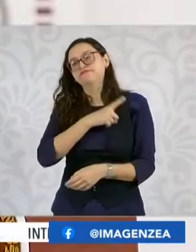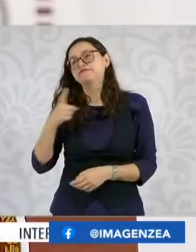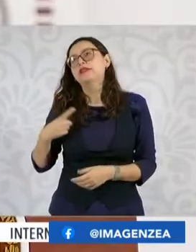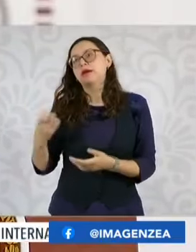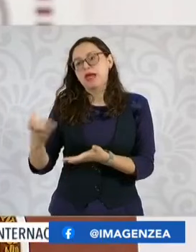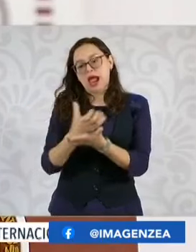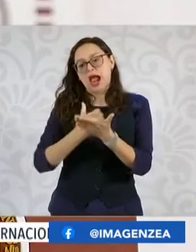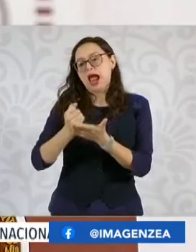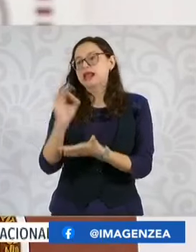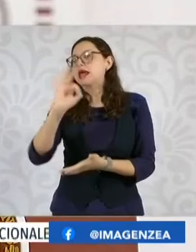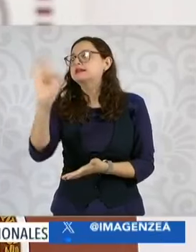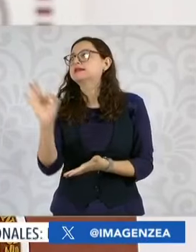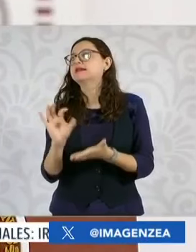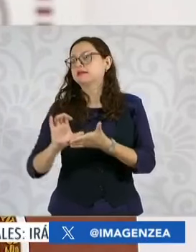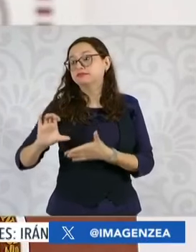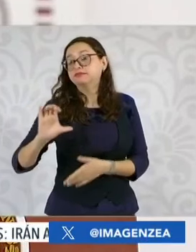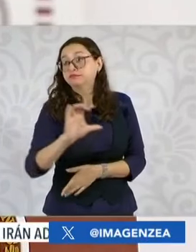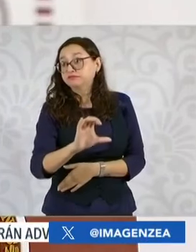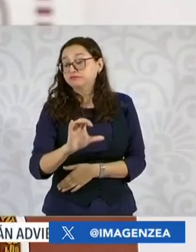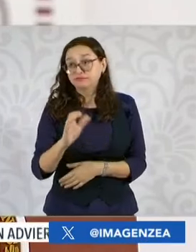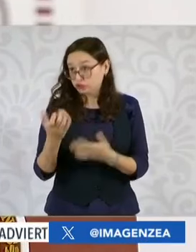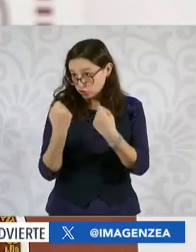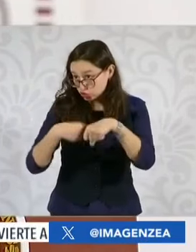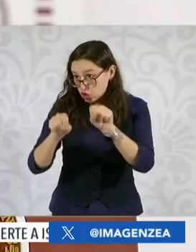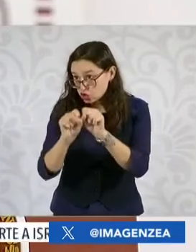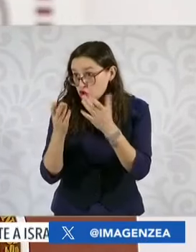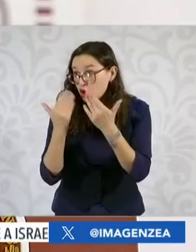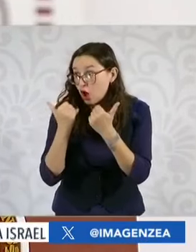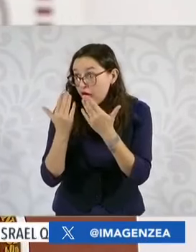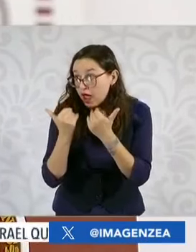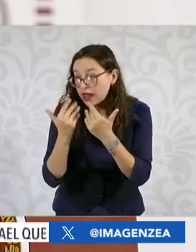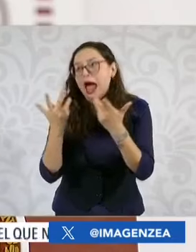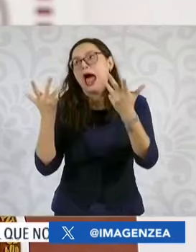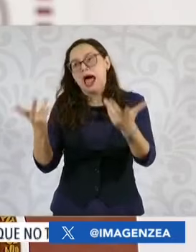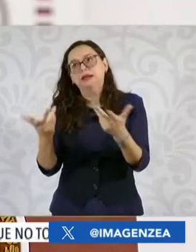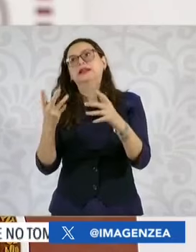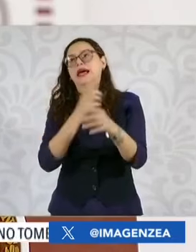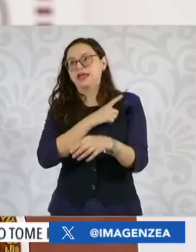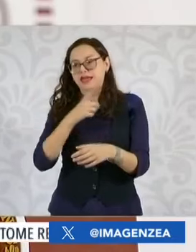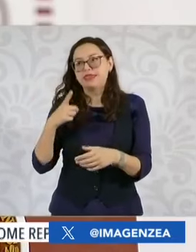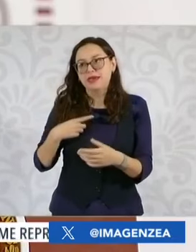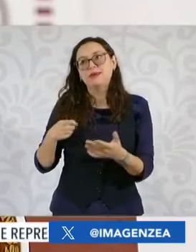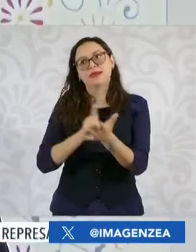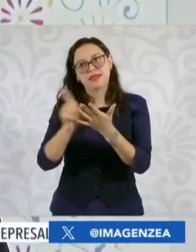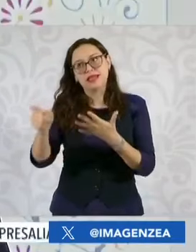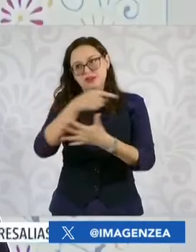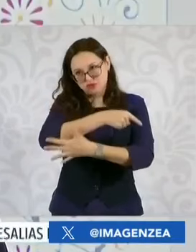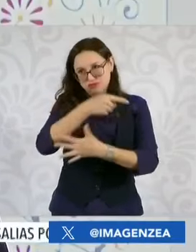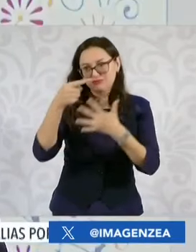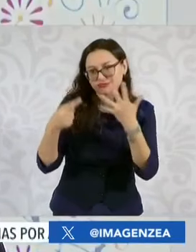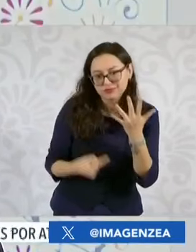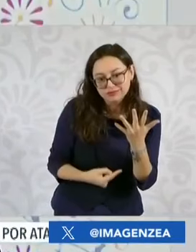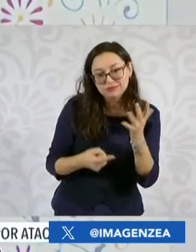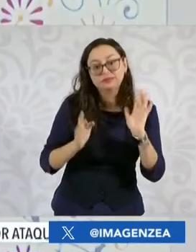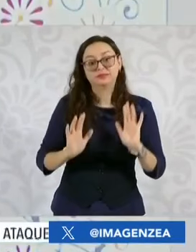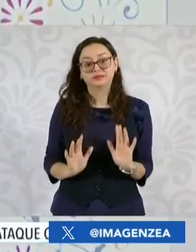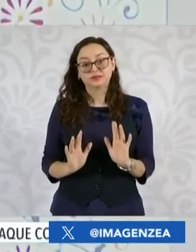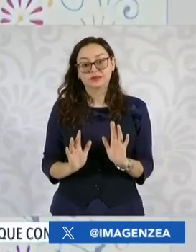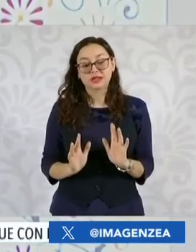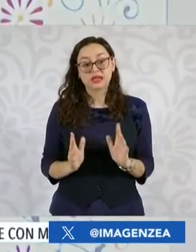en el seguro social si tienen un accidente, que tengan derecho a seguridad social si trabajan tiempo